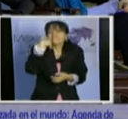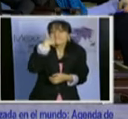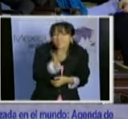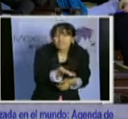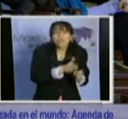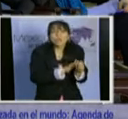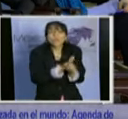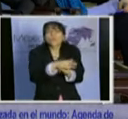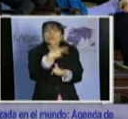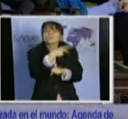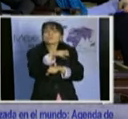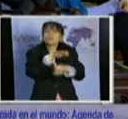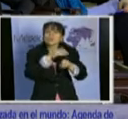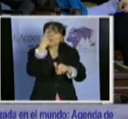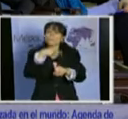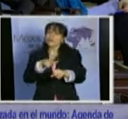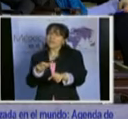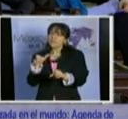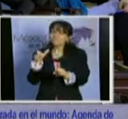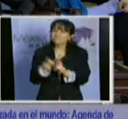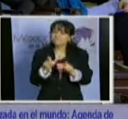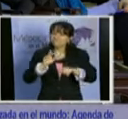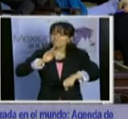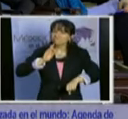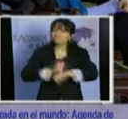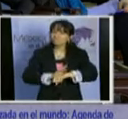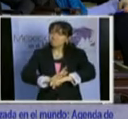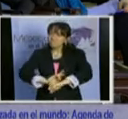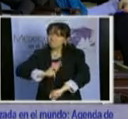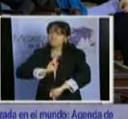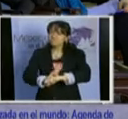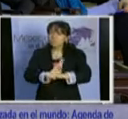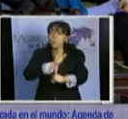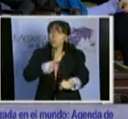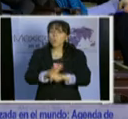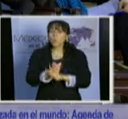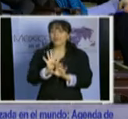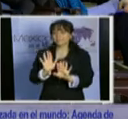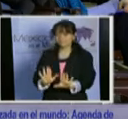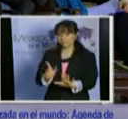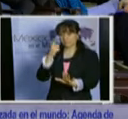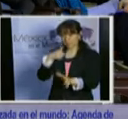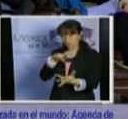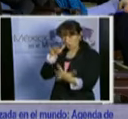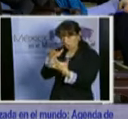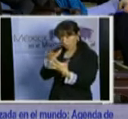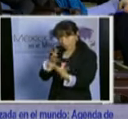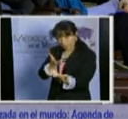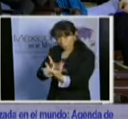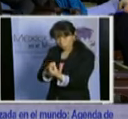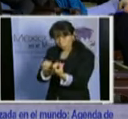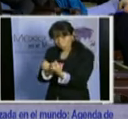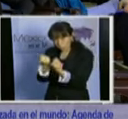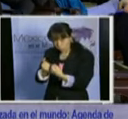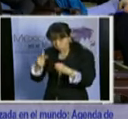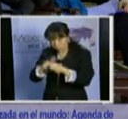siga entendiendo que el diálogo con la sociedad civil no son eventos, sino